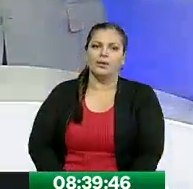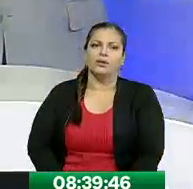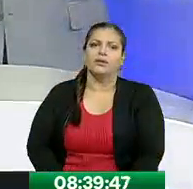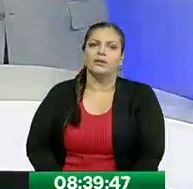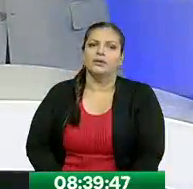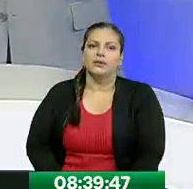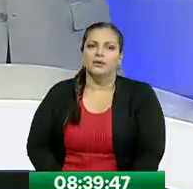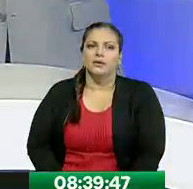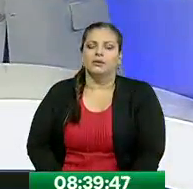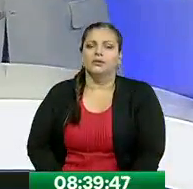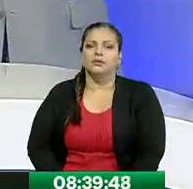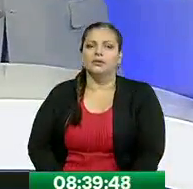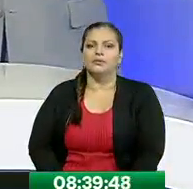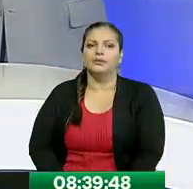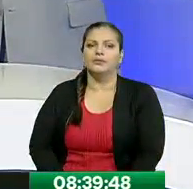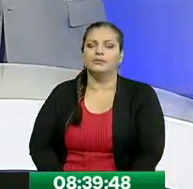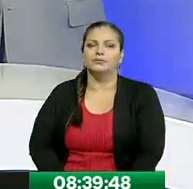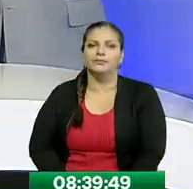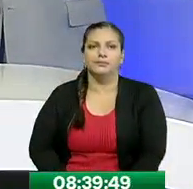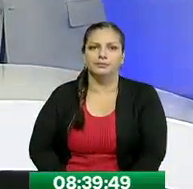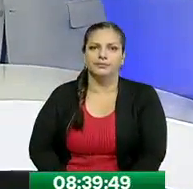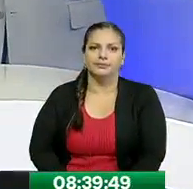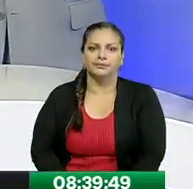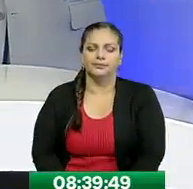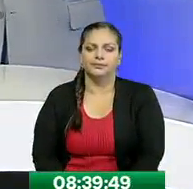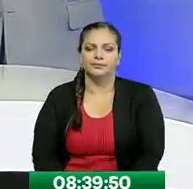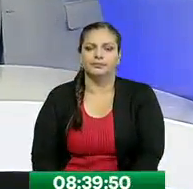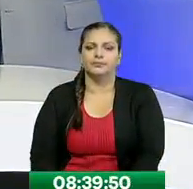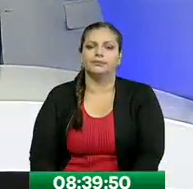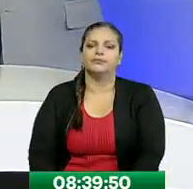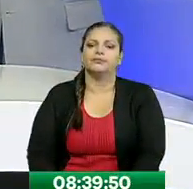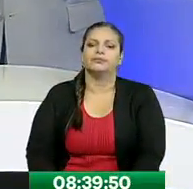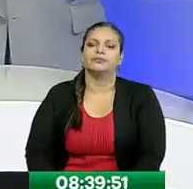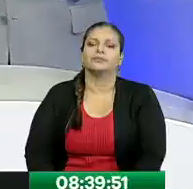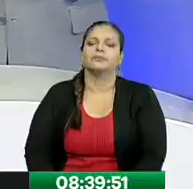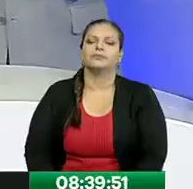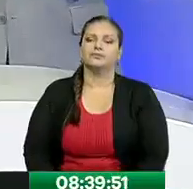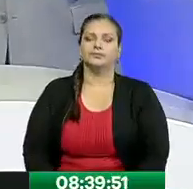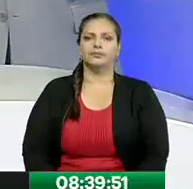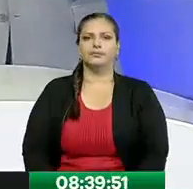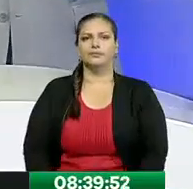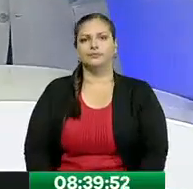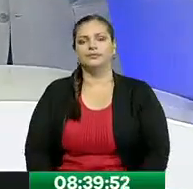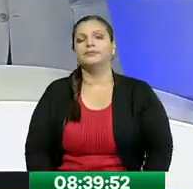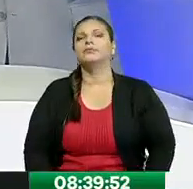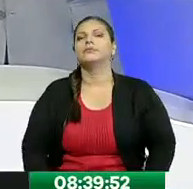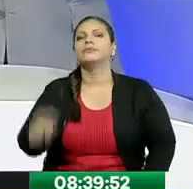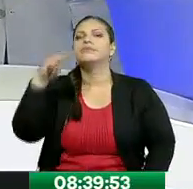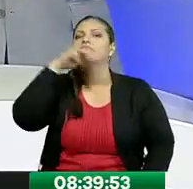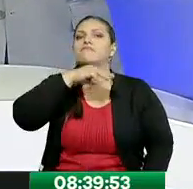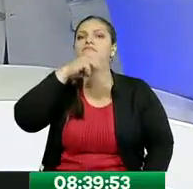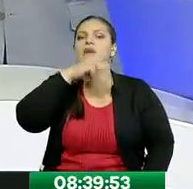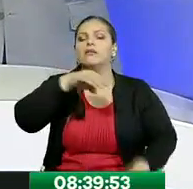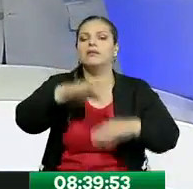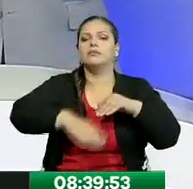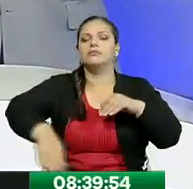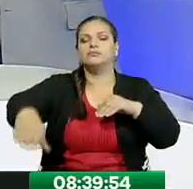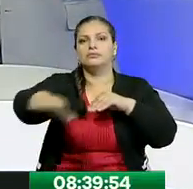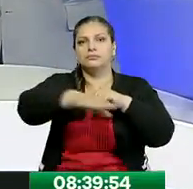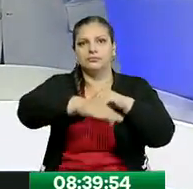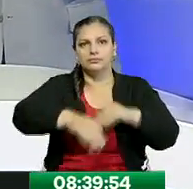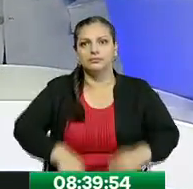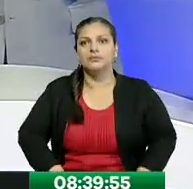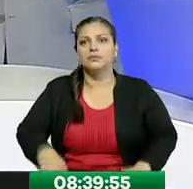Tres delincuentes armados asaltaron a los clientes de una pizzería ubicada en la zona rosa del cantón Manta, provincia de Manabí. El hecho